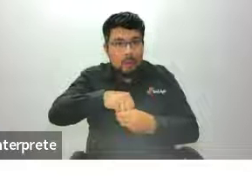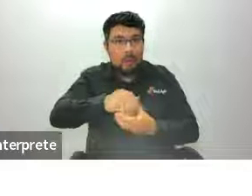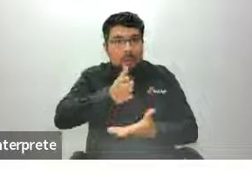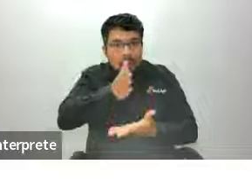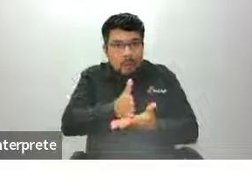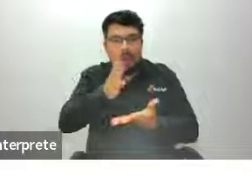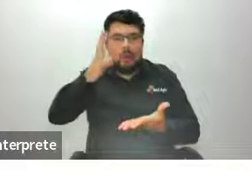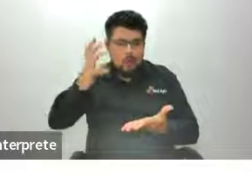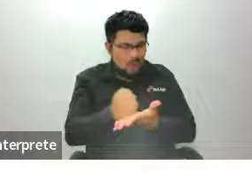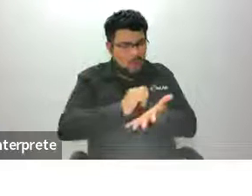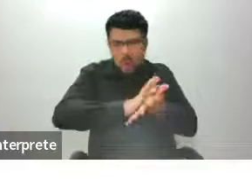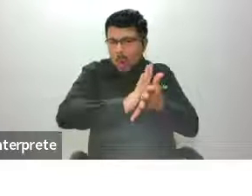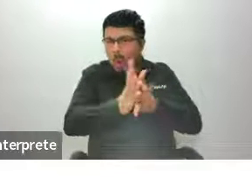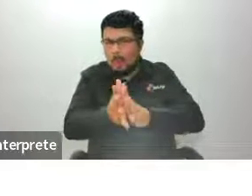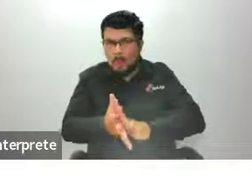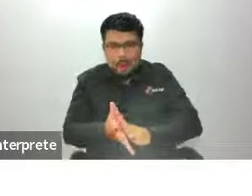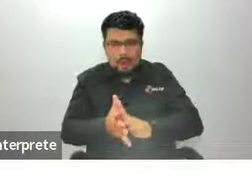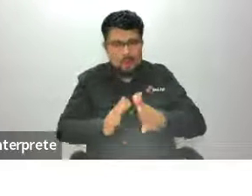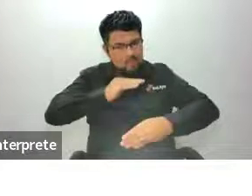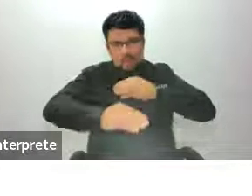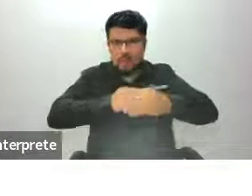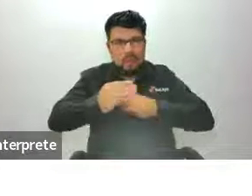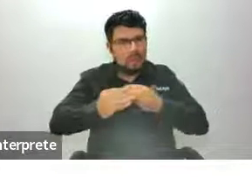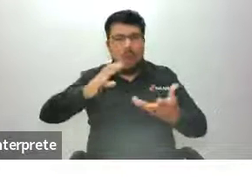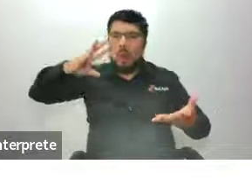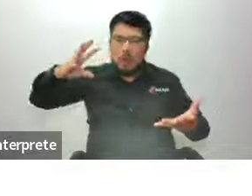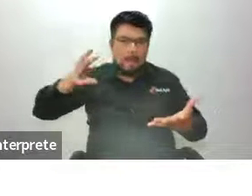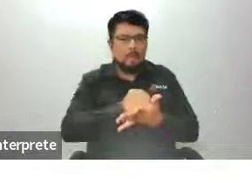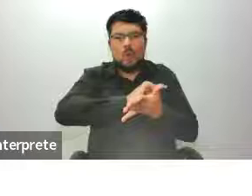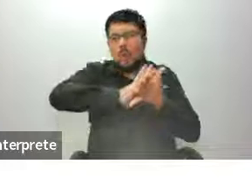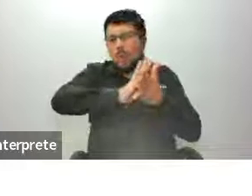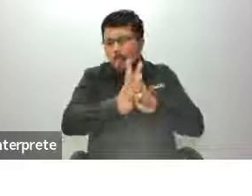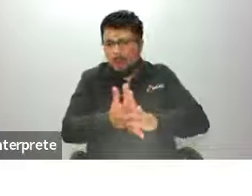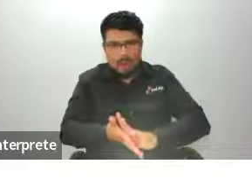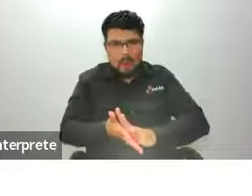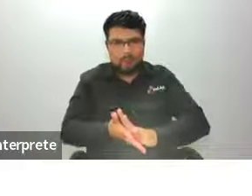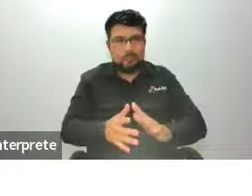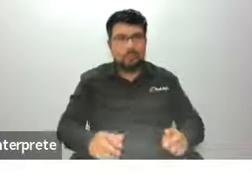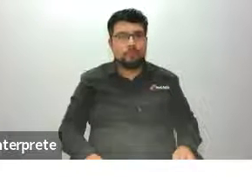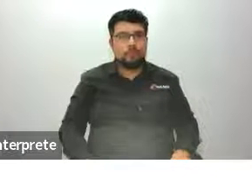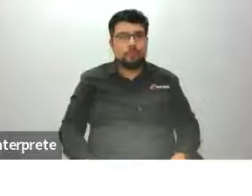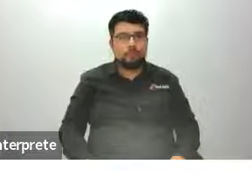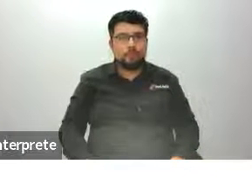logrados completamente, funcionando completamente en su óptima dimensión.